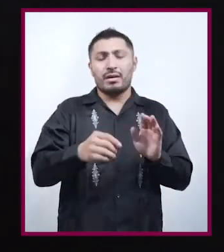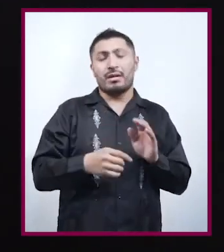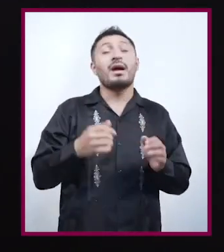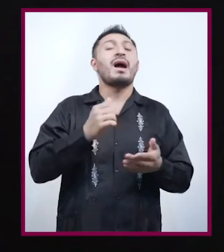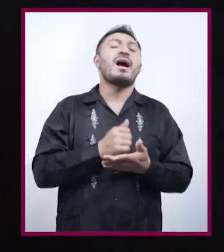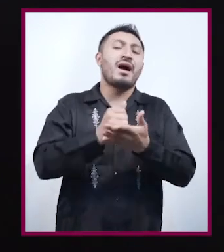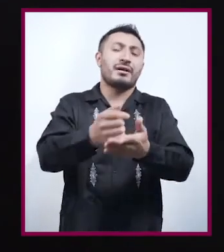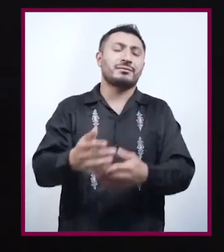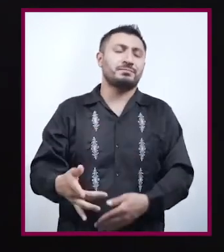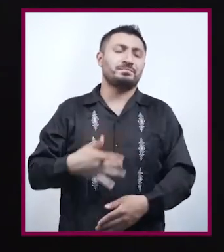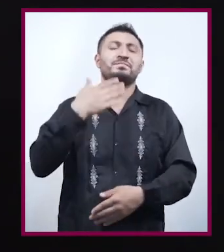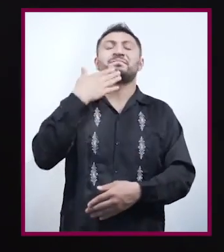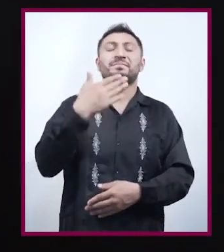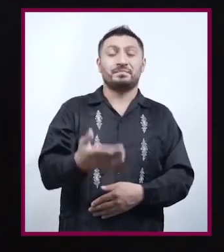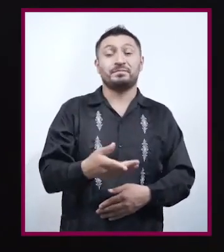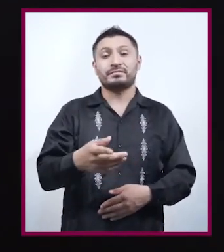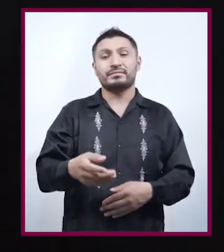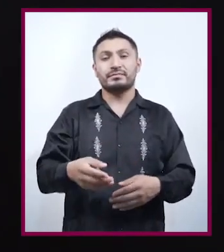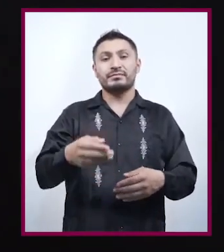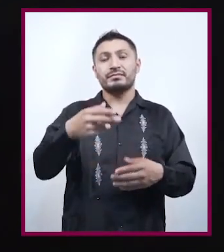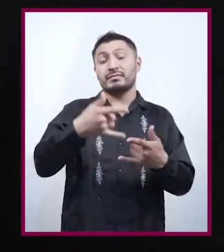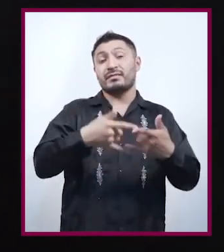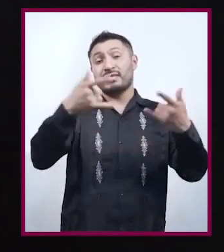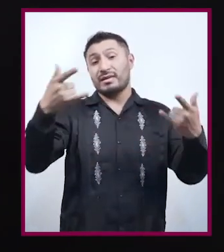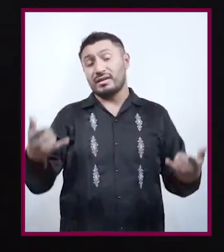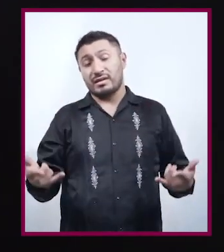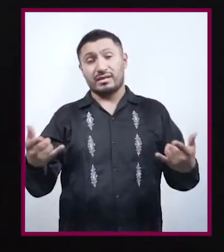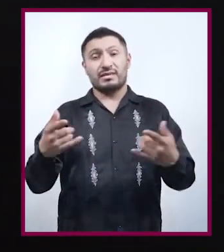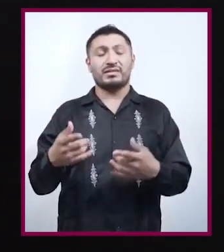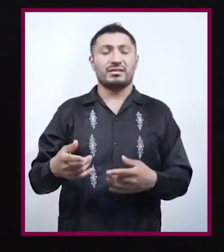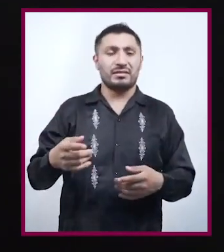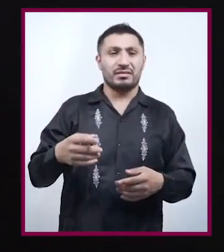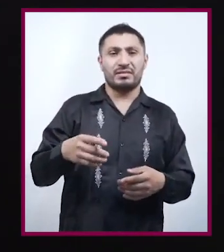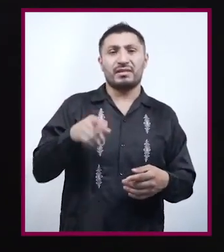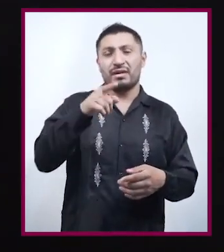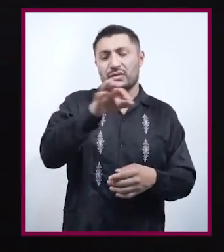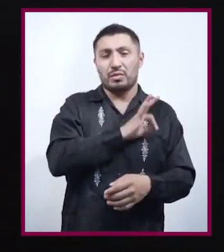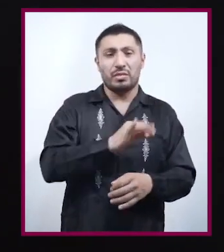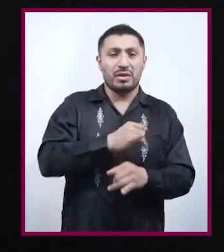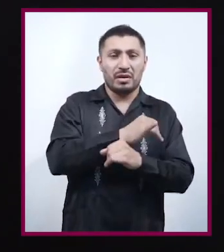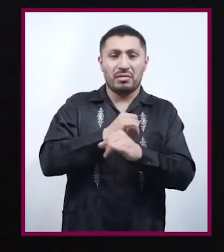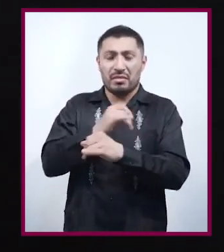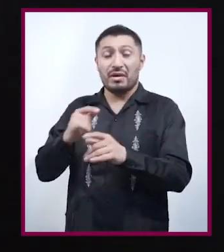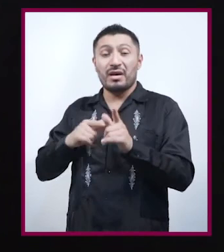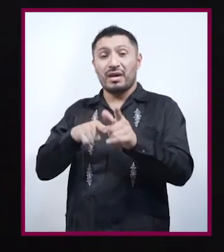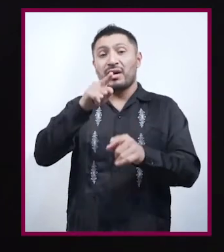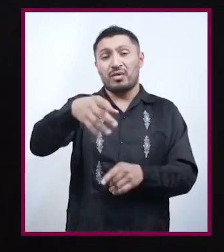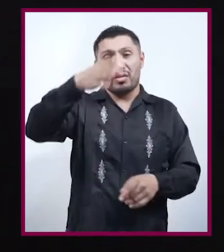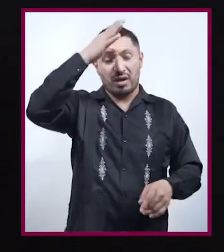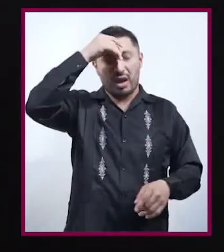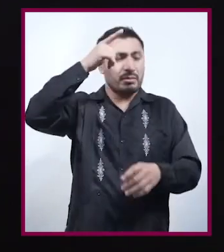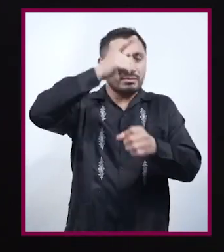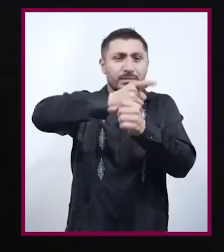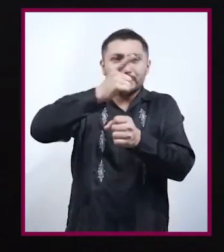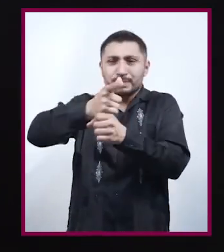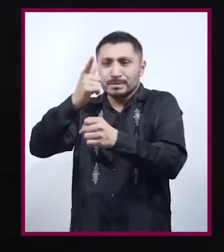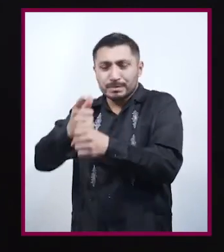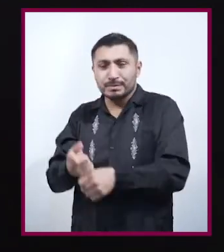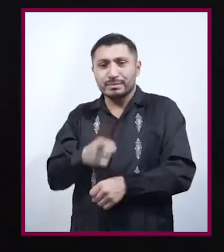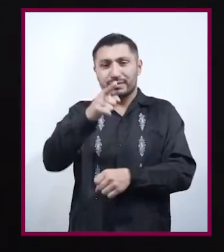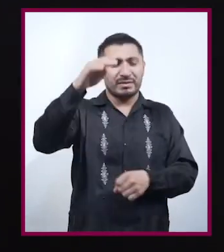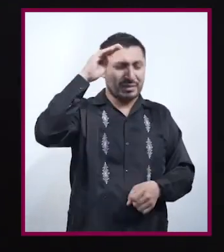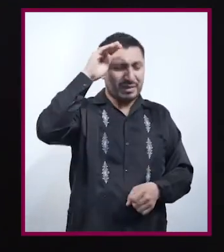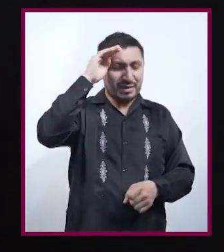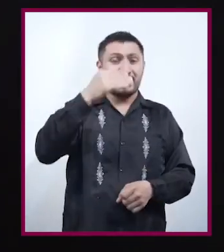es un zapato nos puede ayudar un montón. La historia deja pistas para todos lados y es importante aprender a